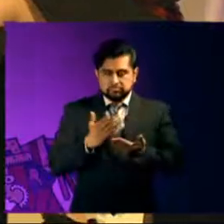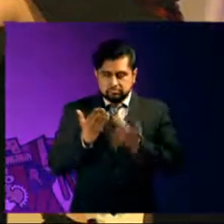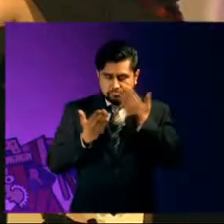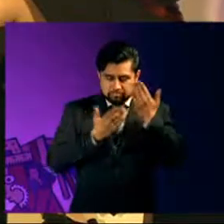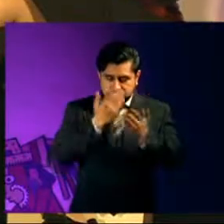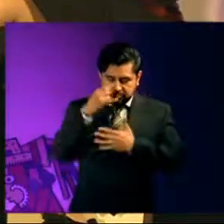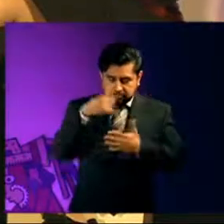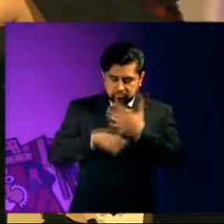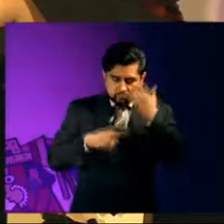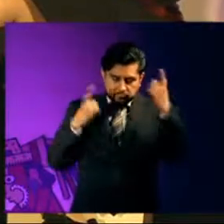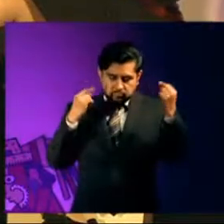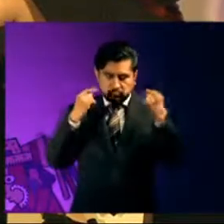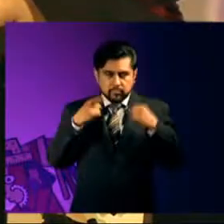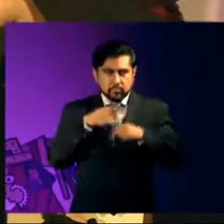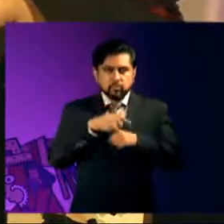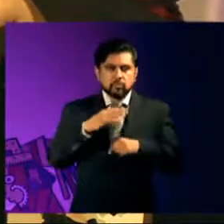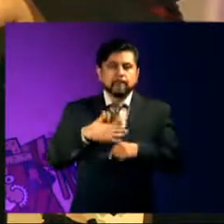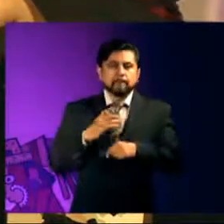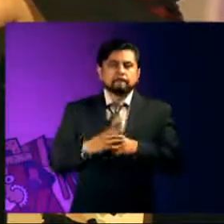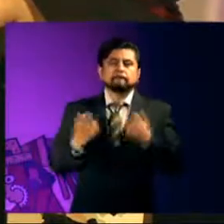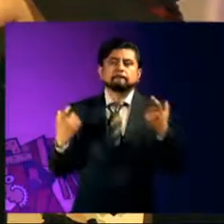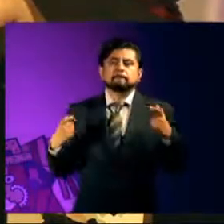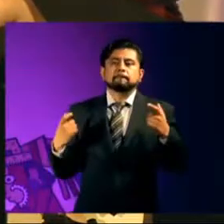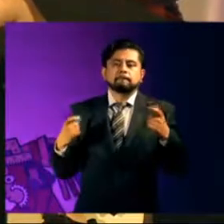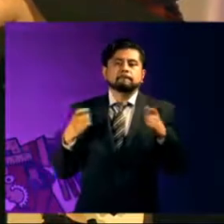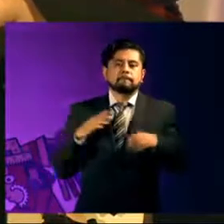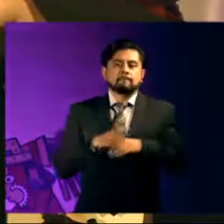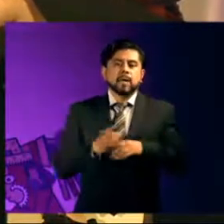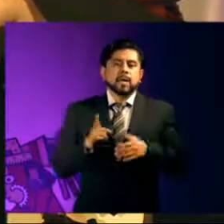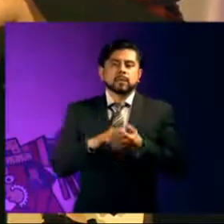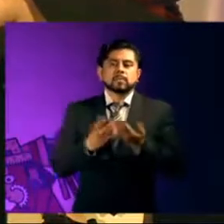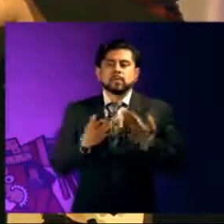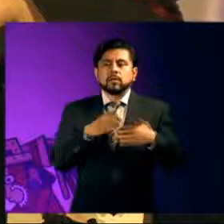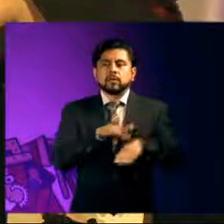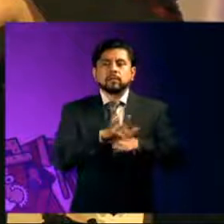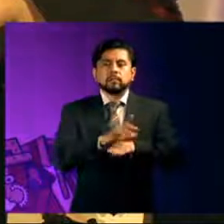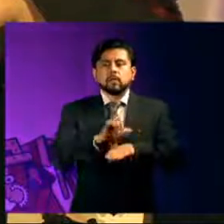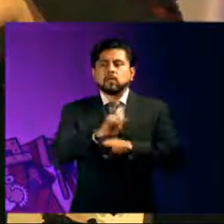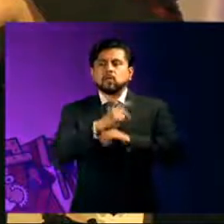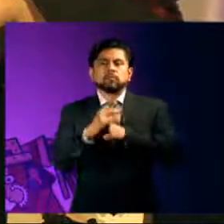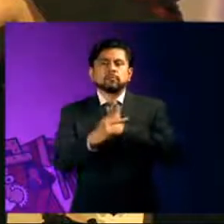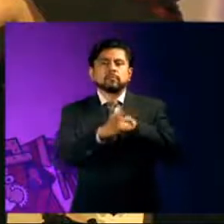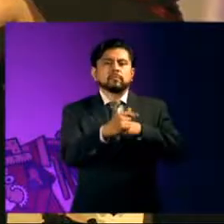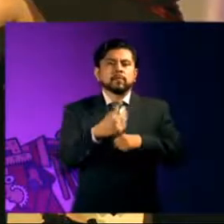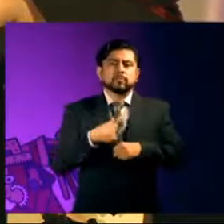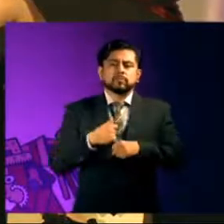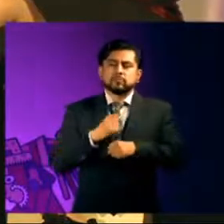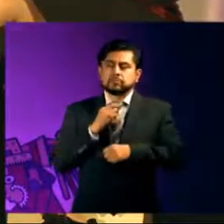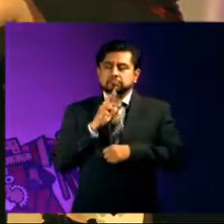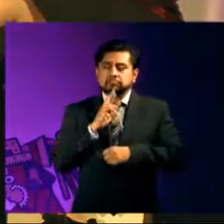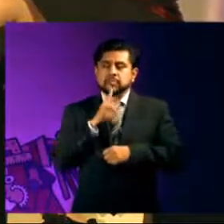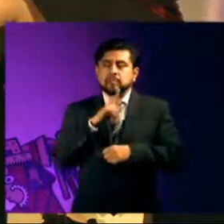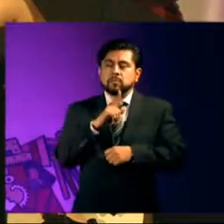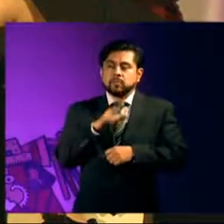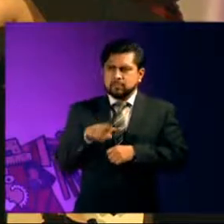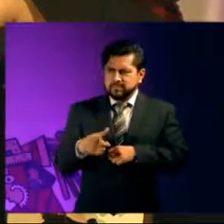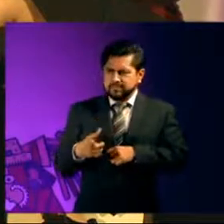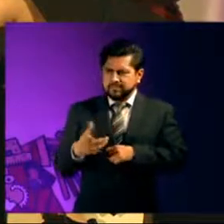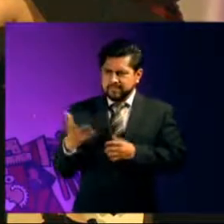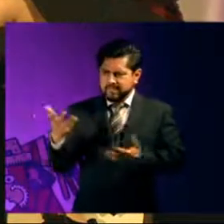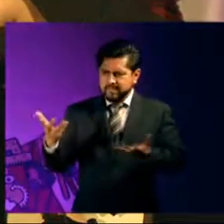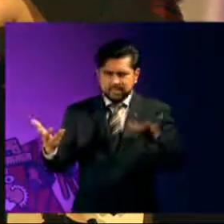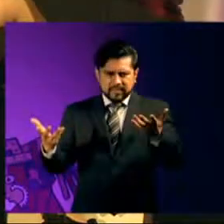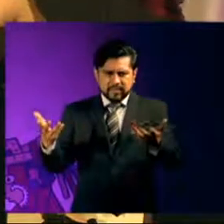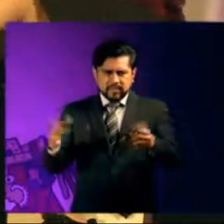dinero en sus cuentas de banco que ahora descubrimos que no están ni siquiera en méxico son mejores que nosotros es decir